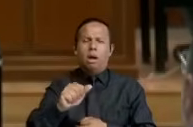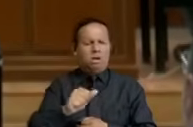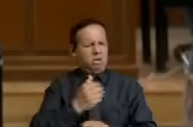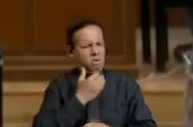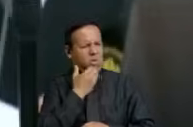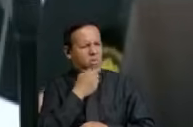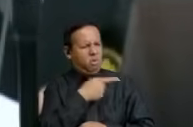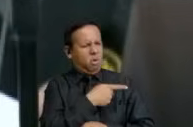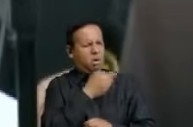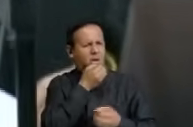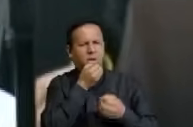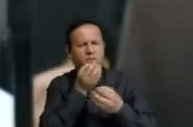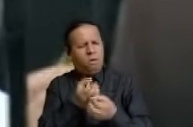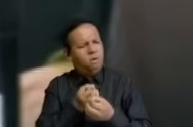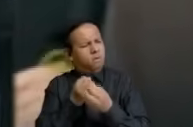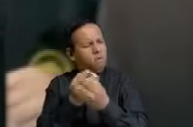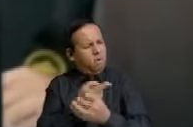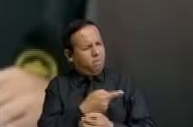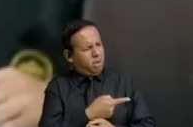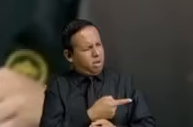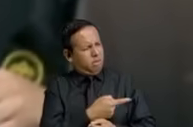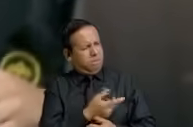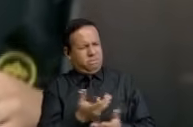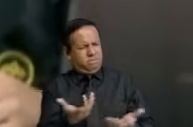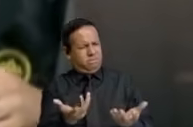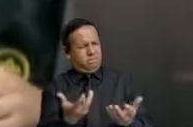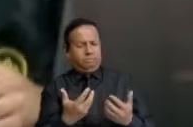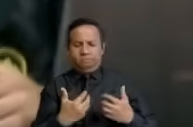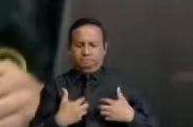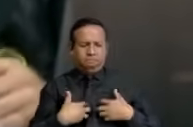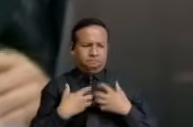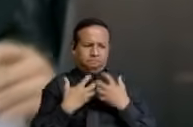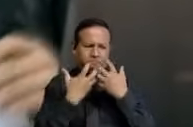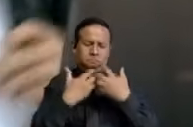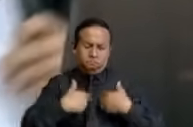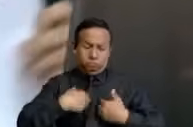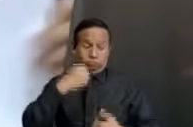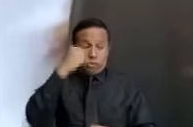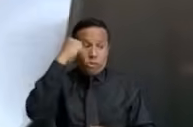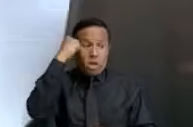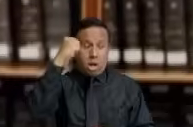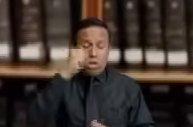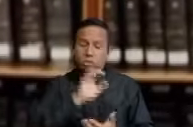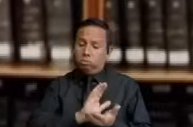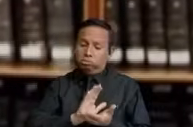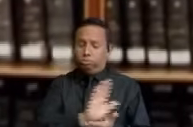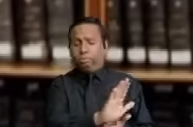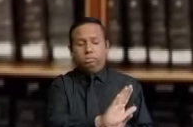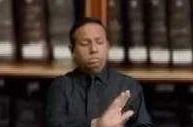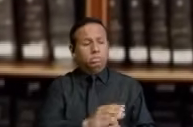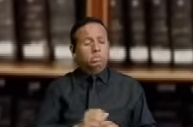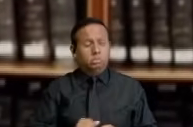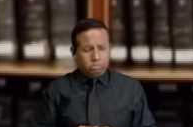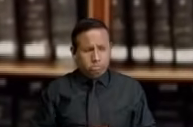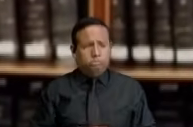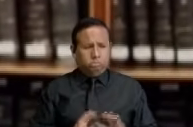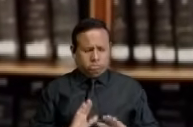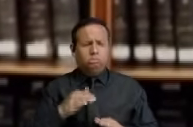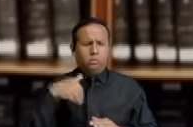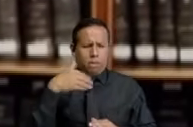aseveraciones dichas por parte del procesado actuará como un hombre de derecho desvirtuando lo dicho en el momento